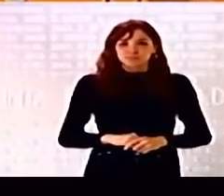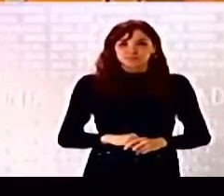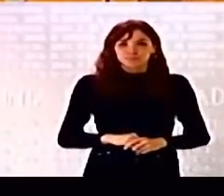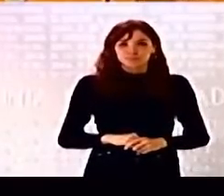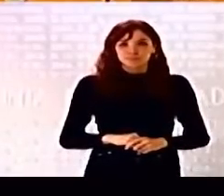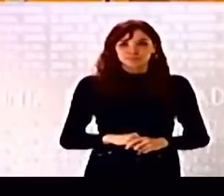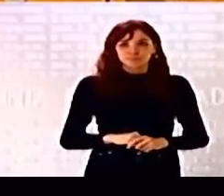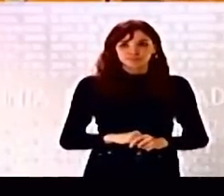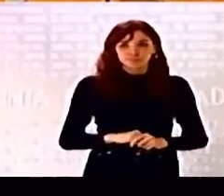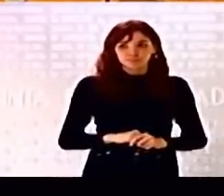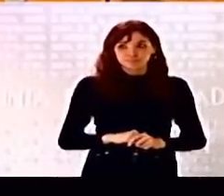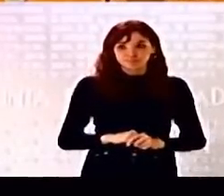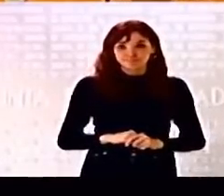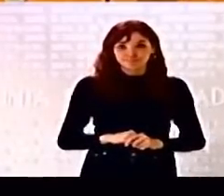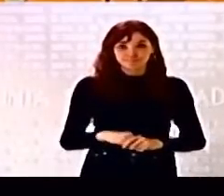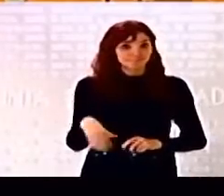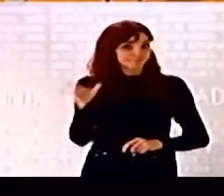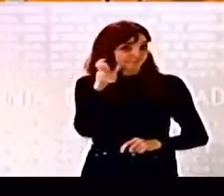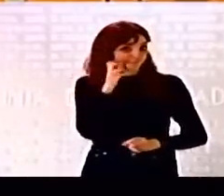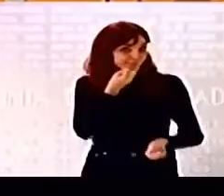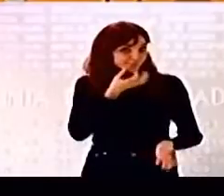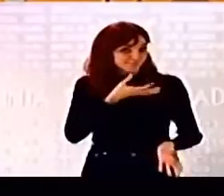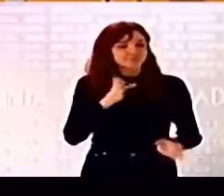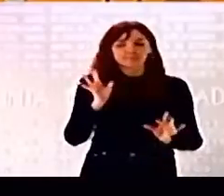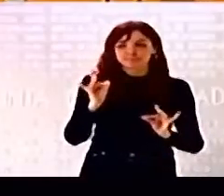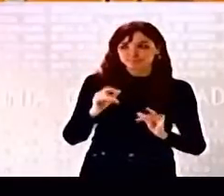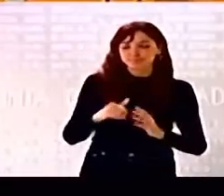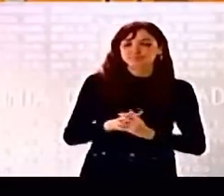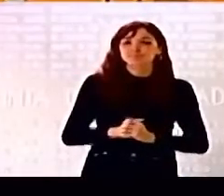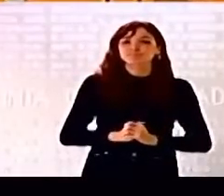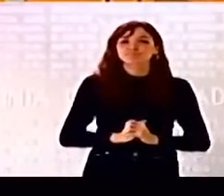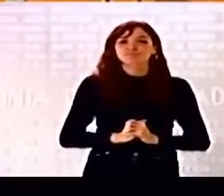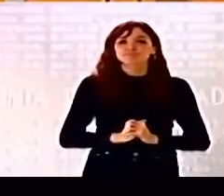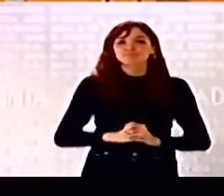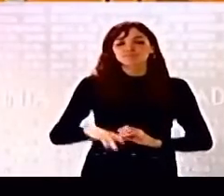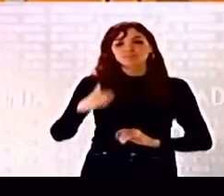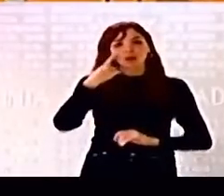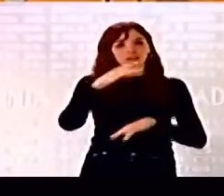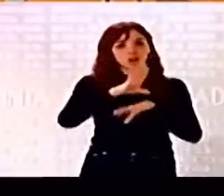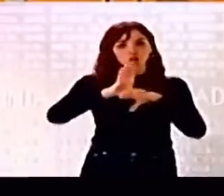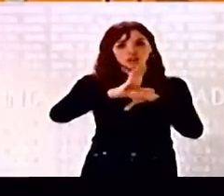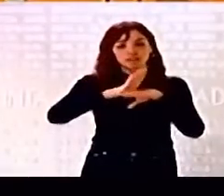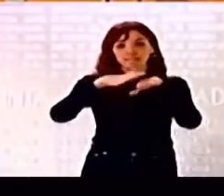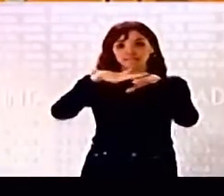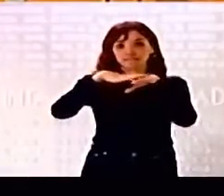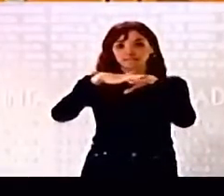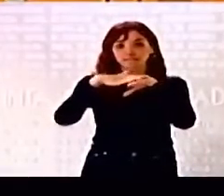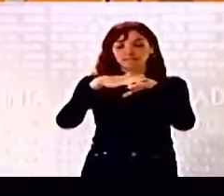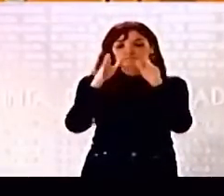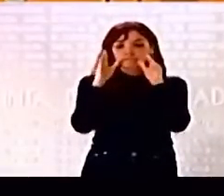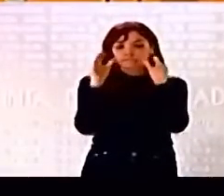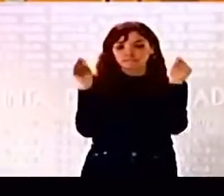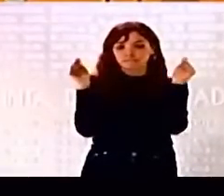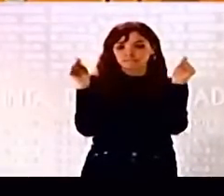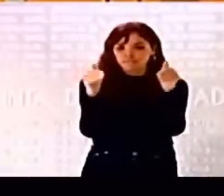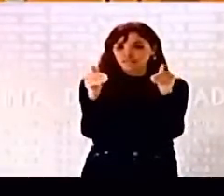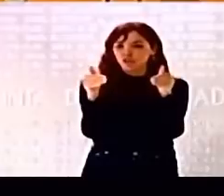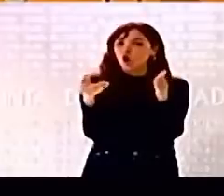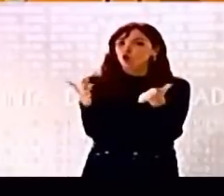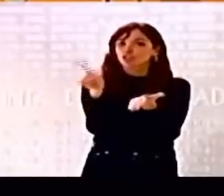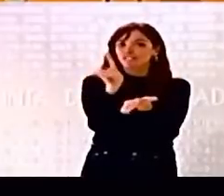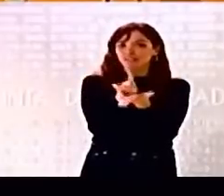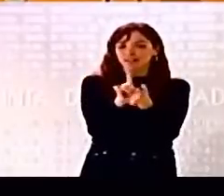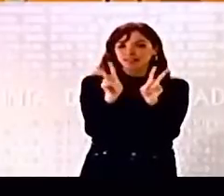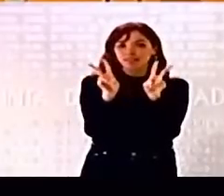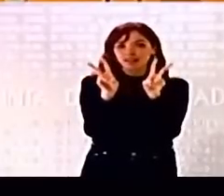Sí. ¿Me escucháis? Sí. A ver, consejero, disculpe que volvamos